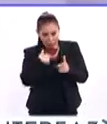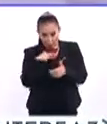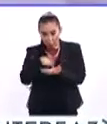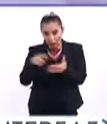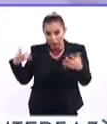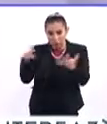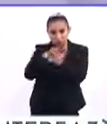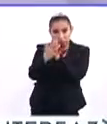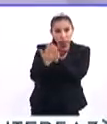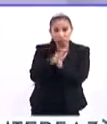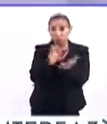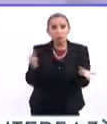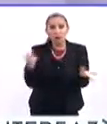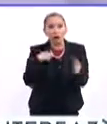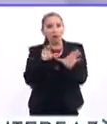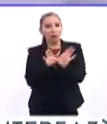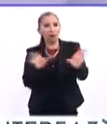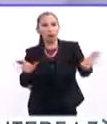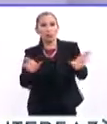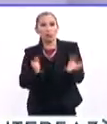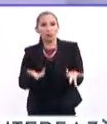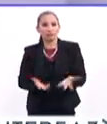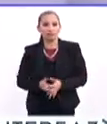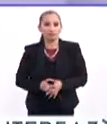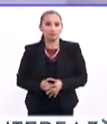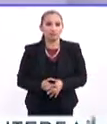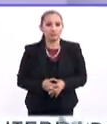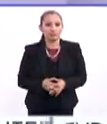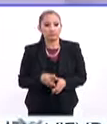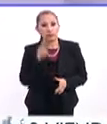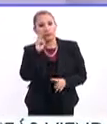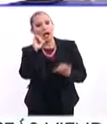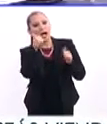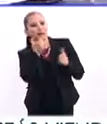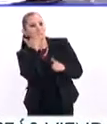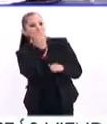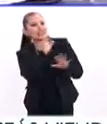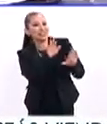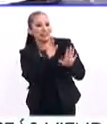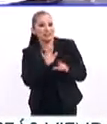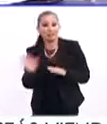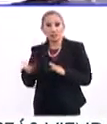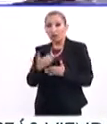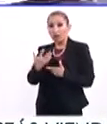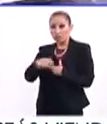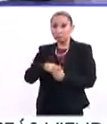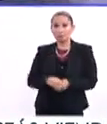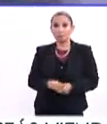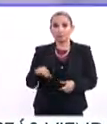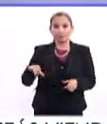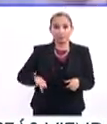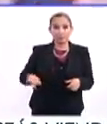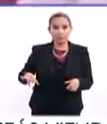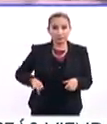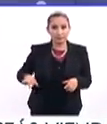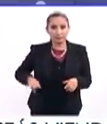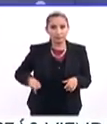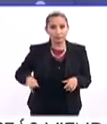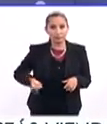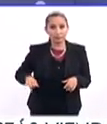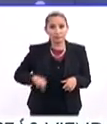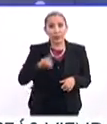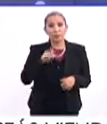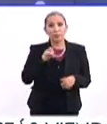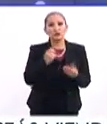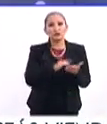espacio todavía más que excluido de la sociedad, ¿no? Sí, donde ven artesanías, ¿no? Exactamente. Pues qué interesante. Así es,